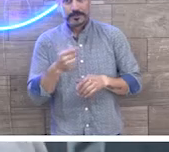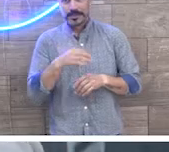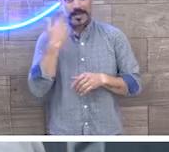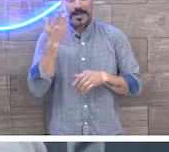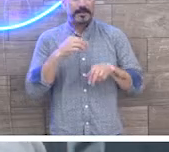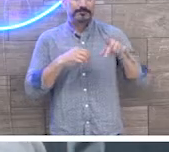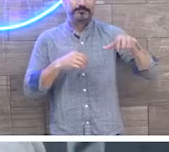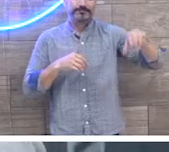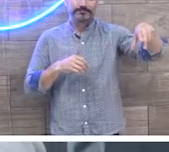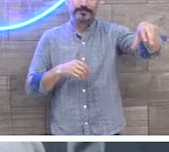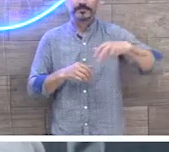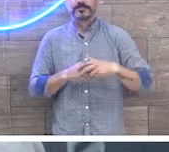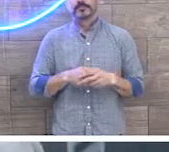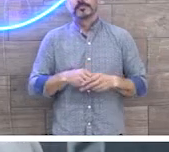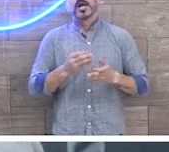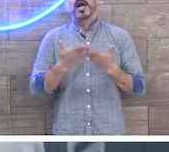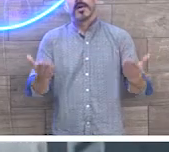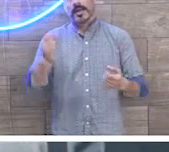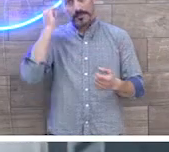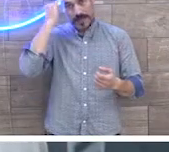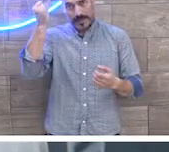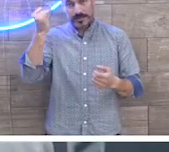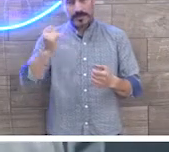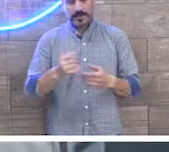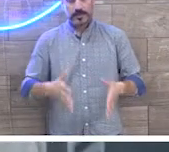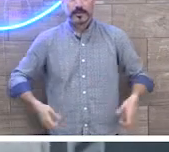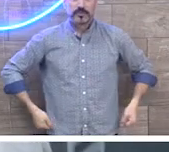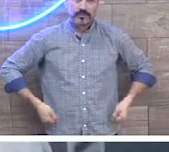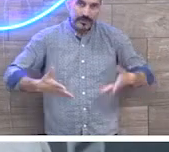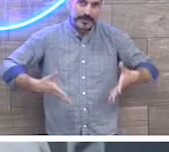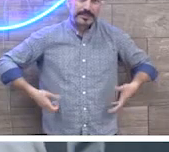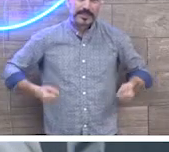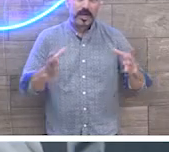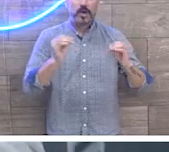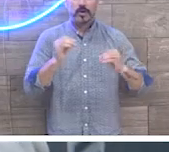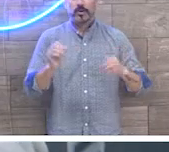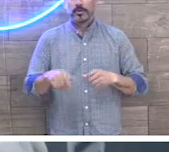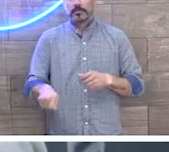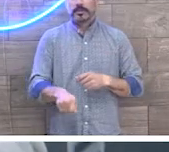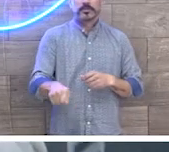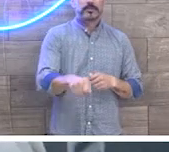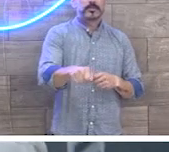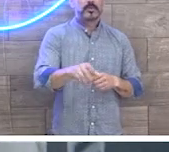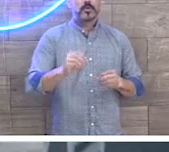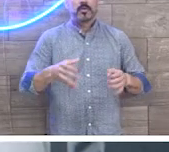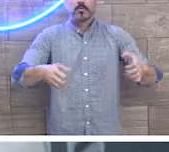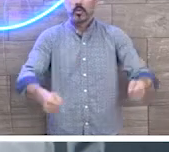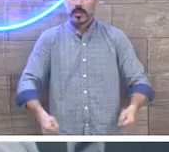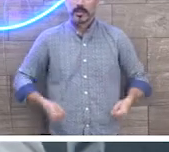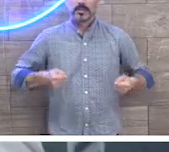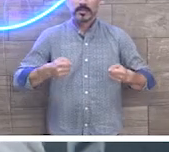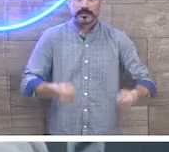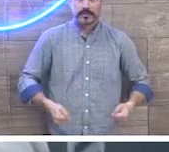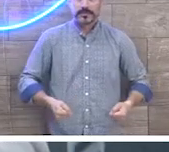Ahora, una persona que va en silla de ruedas o que va con muletas o con bastón, ya sea como guía o como